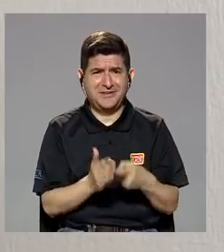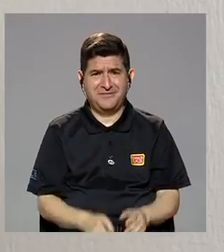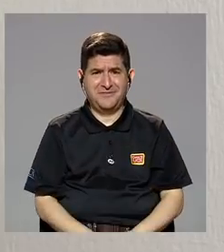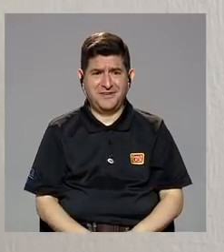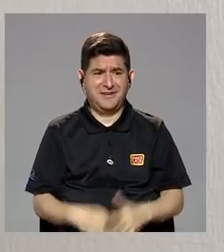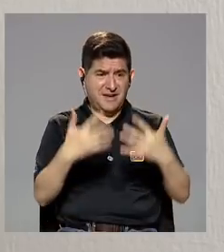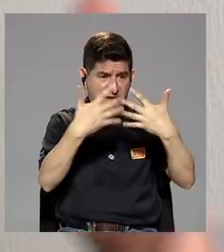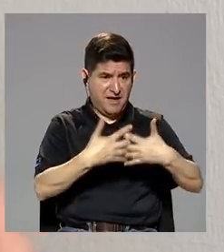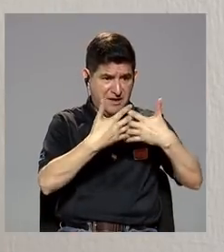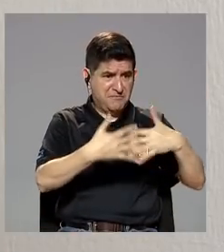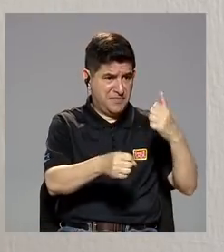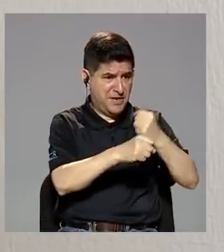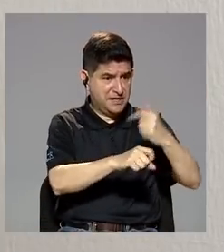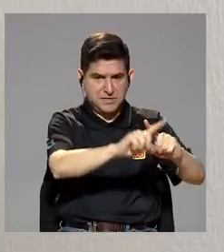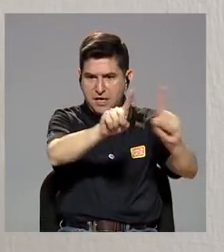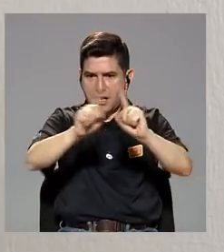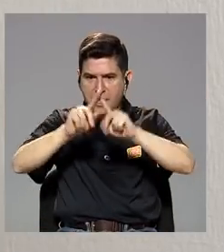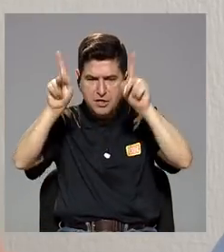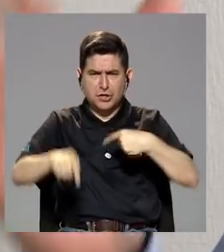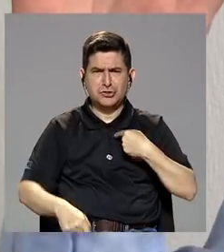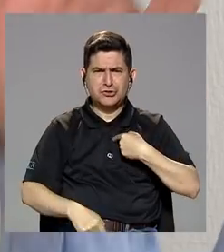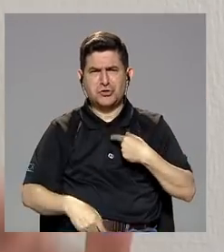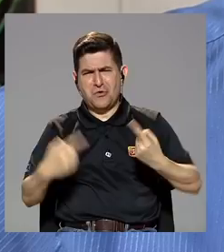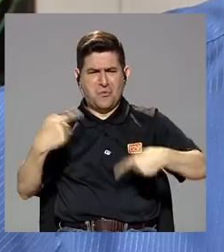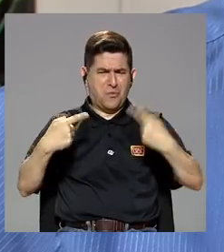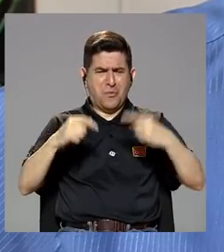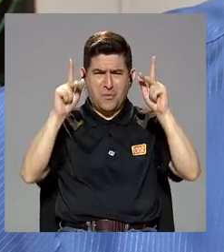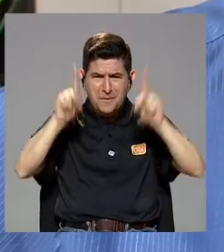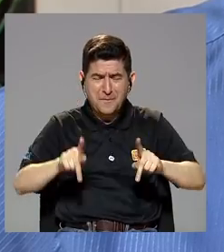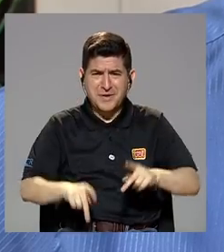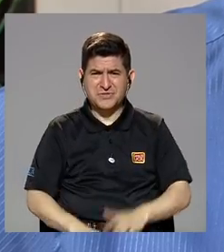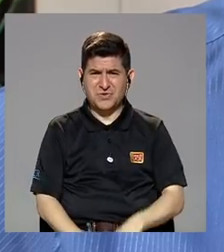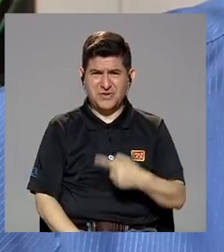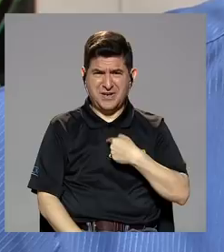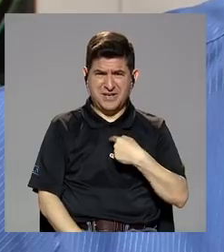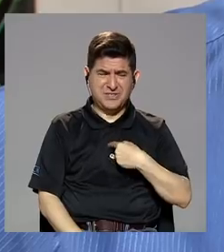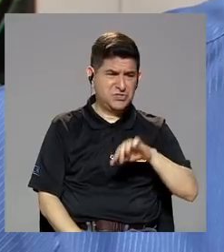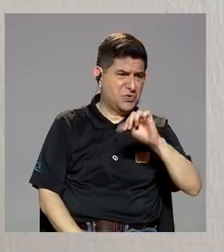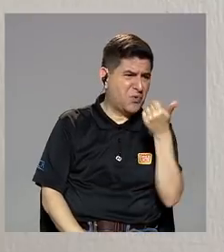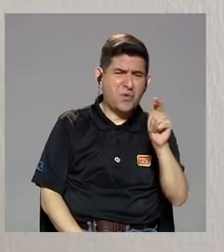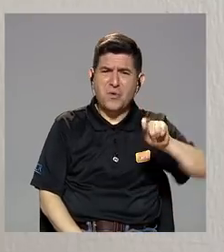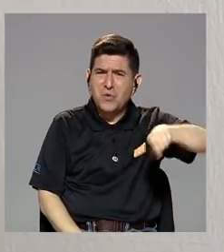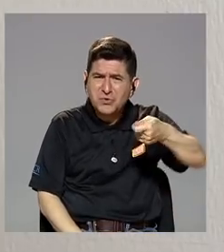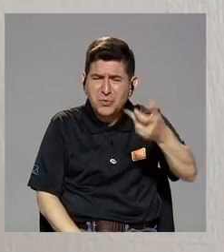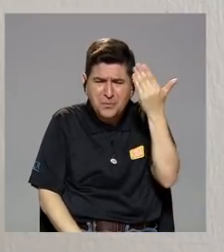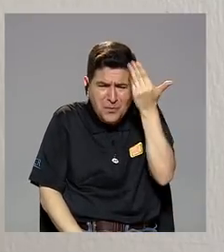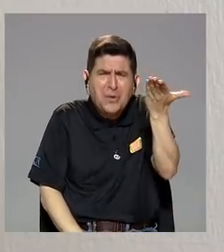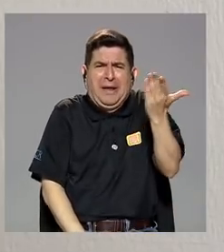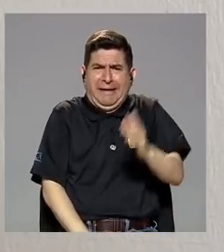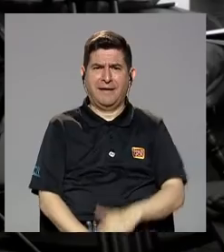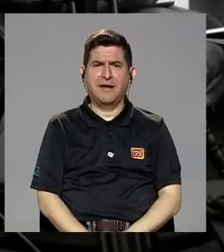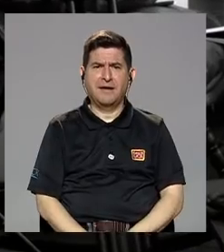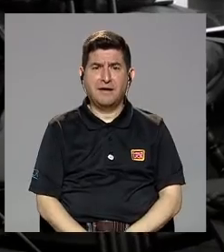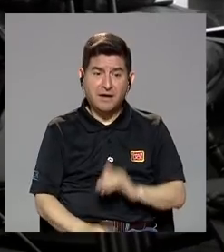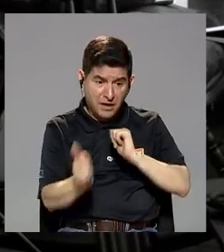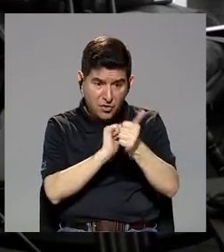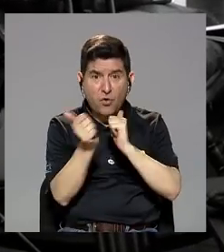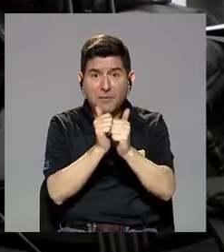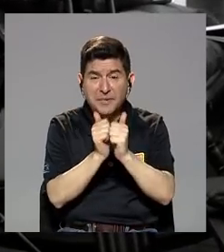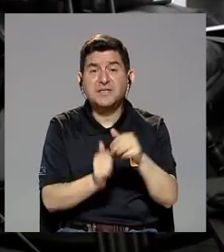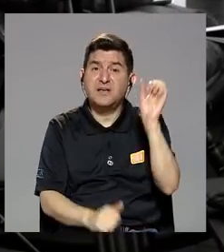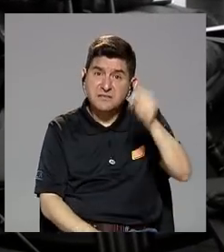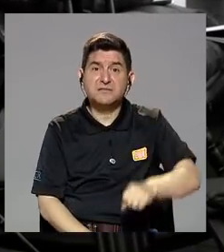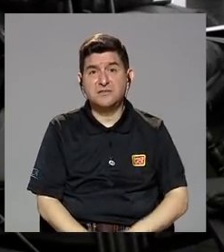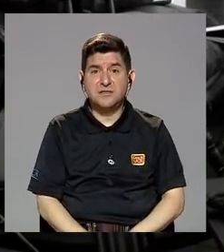empresas que dan trabajo a mucha gente como a pelear yo con el alcohol la gente porque estoy en la acera de enfrente que tenemos que competir siempre